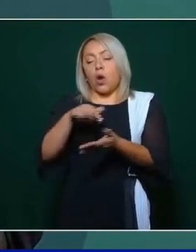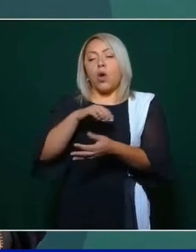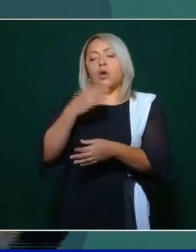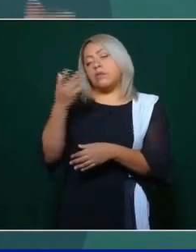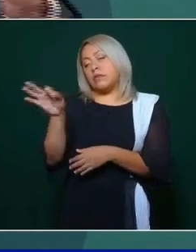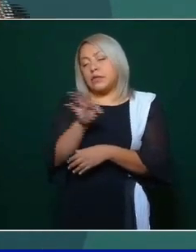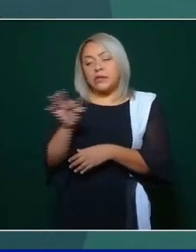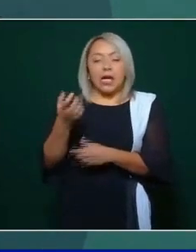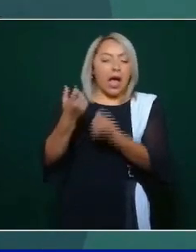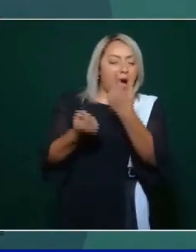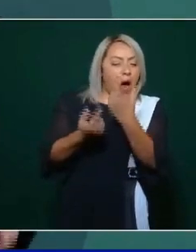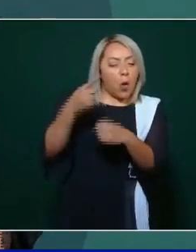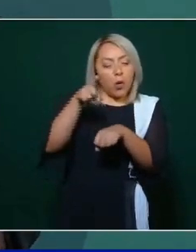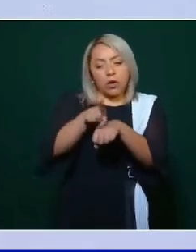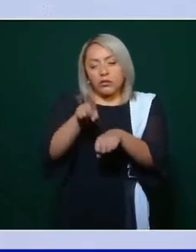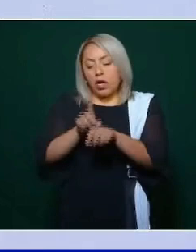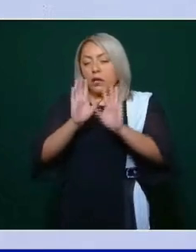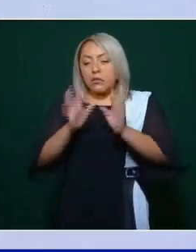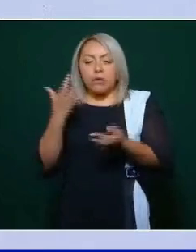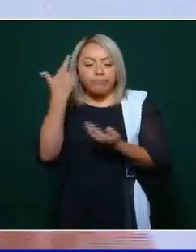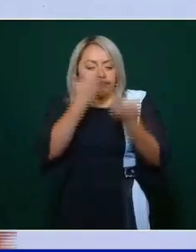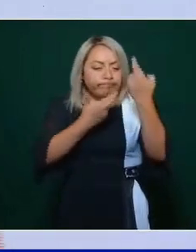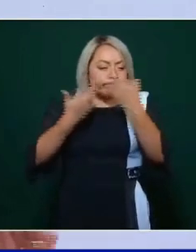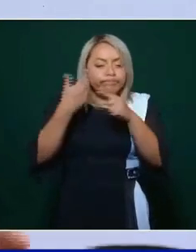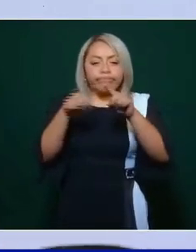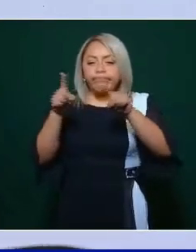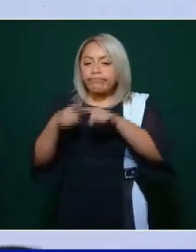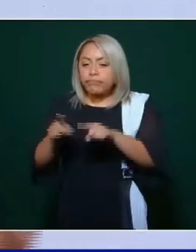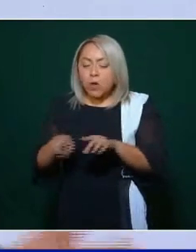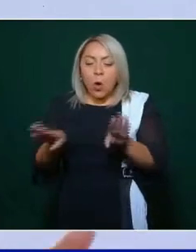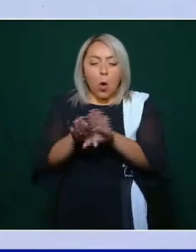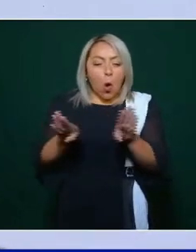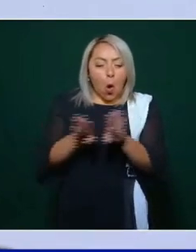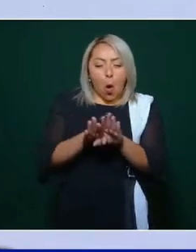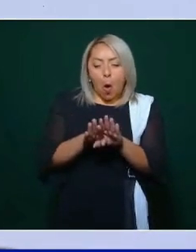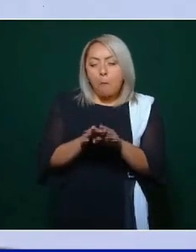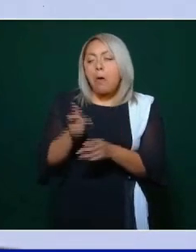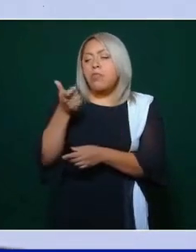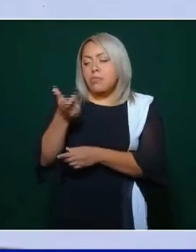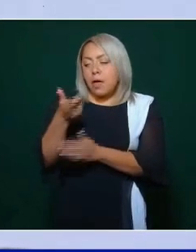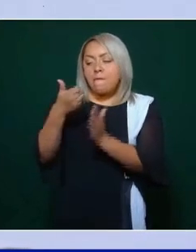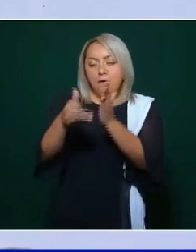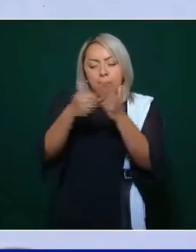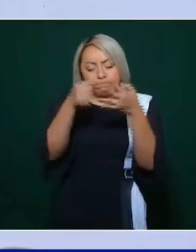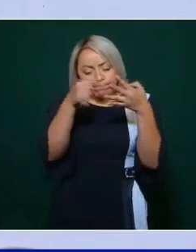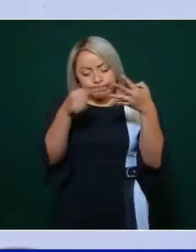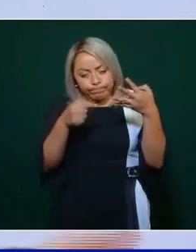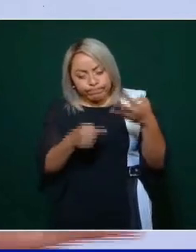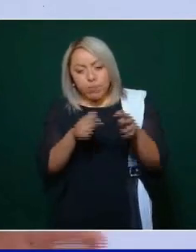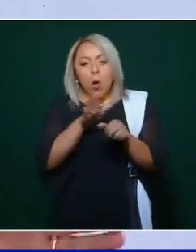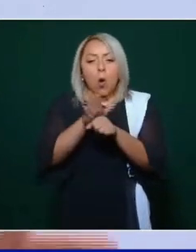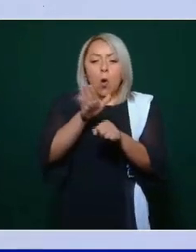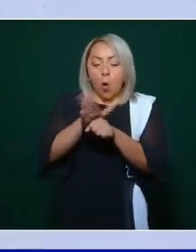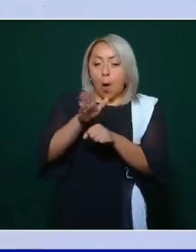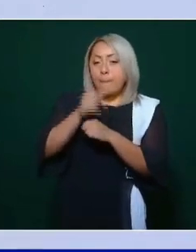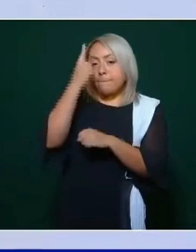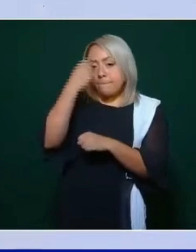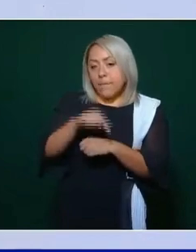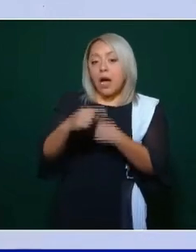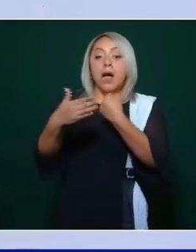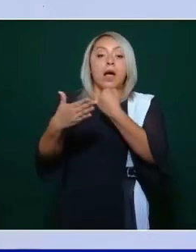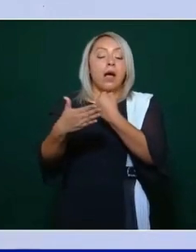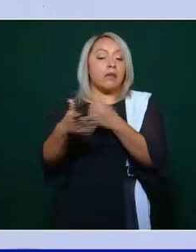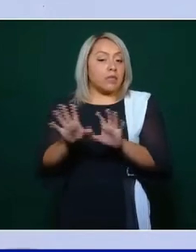todavía unos días, pues estamos revisando cada uno de los capítulos de prestaciones y ver la disponibilidad de